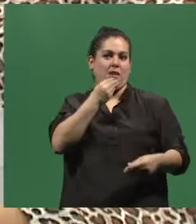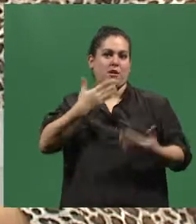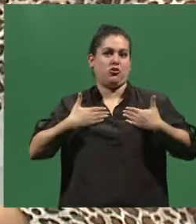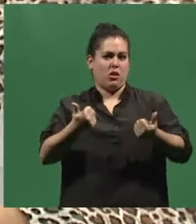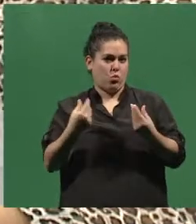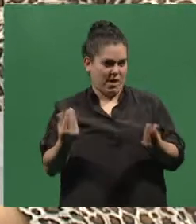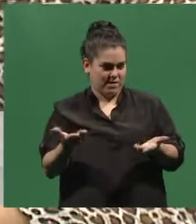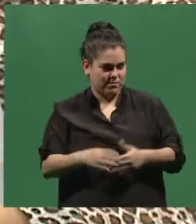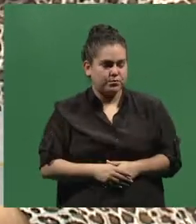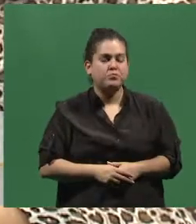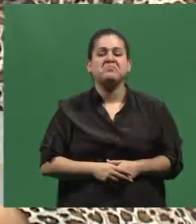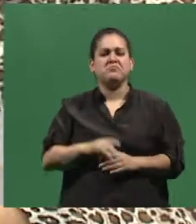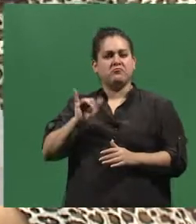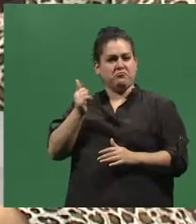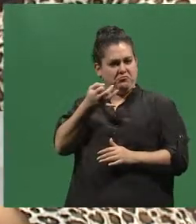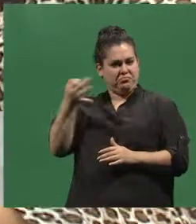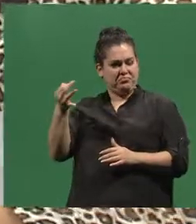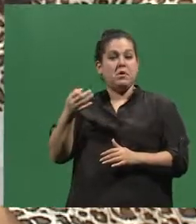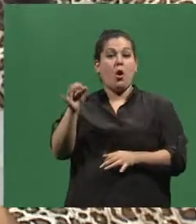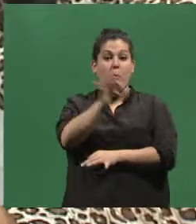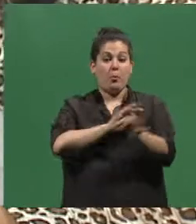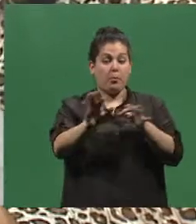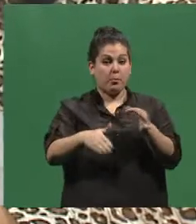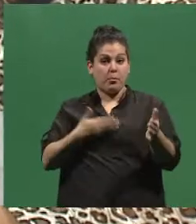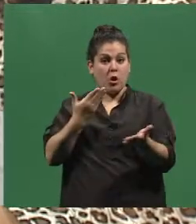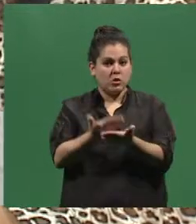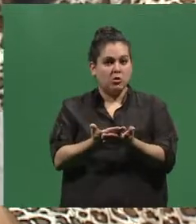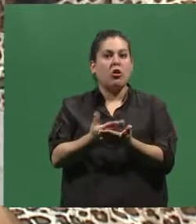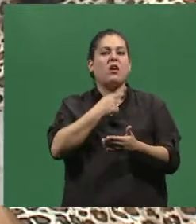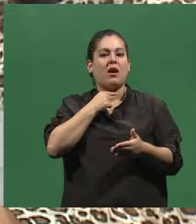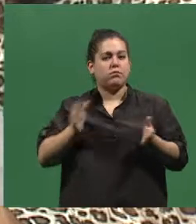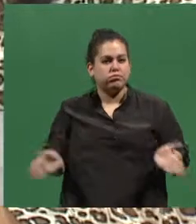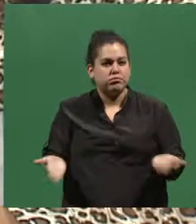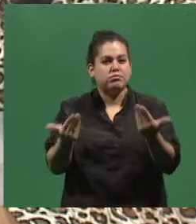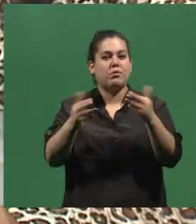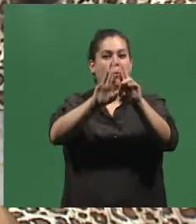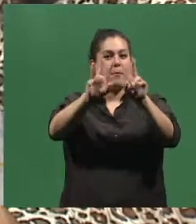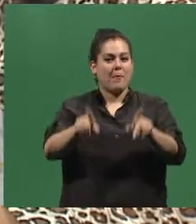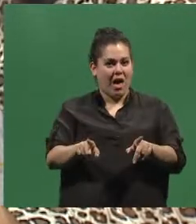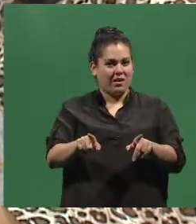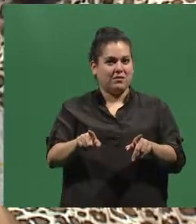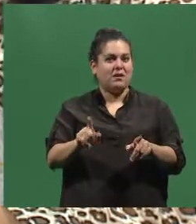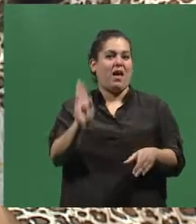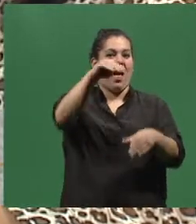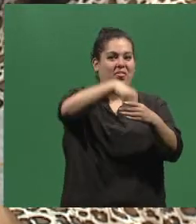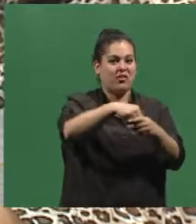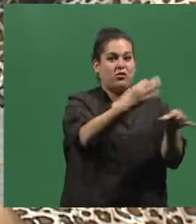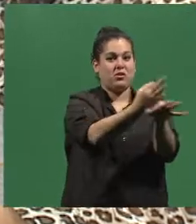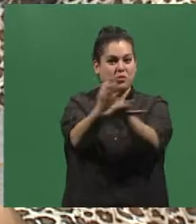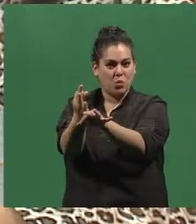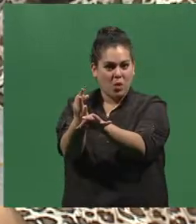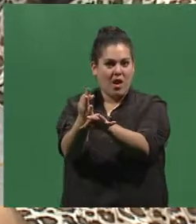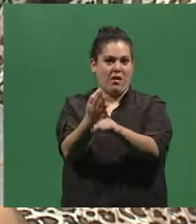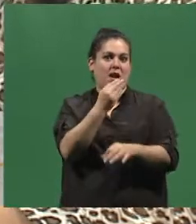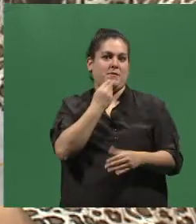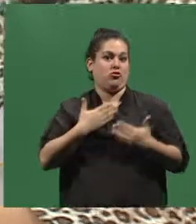saludable. Sí, la verdad que este proyecto que promueve políticas públicas en instituciones que favorecen la